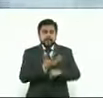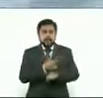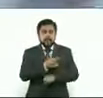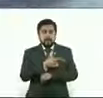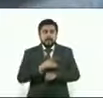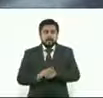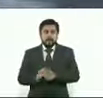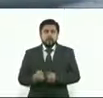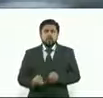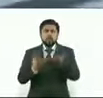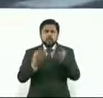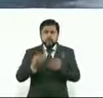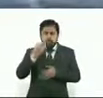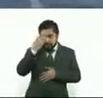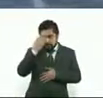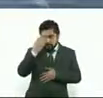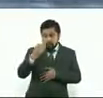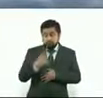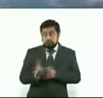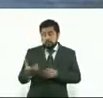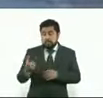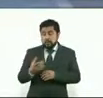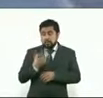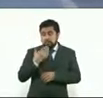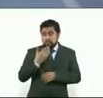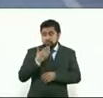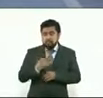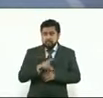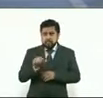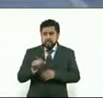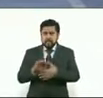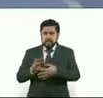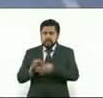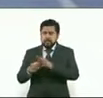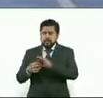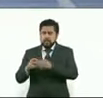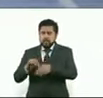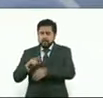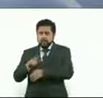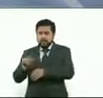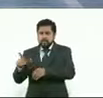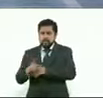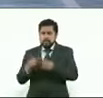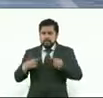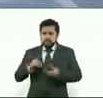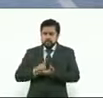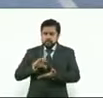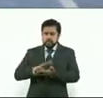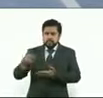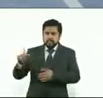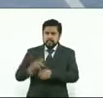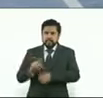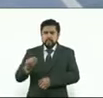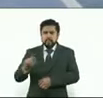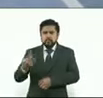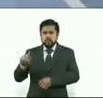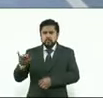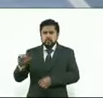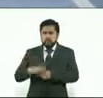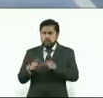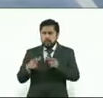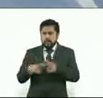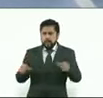que le permitía clasificarse para los Juegos Paralímpicos de Tokio. Es un corredor realmente sensacional que tuvo que